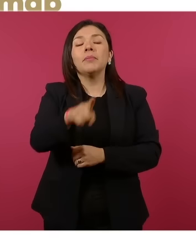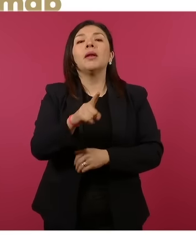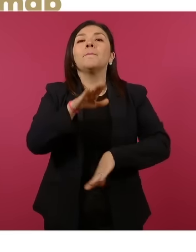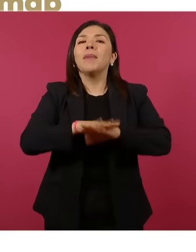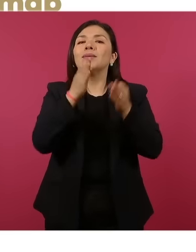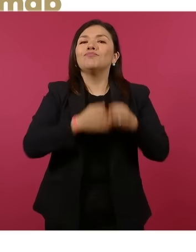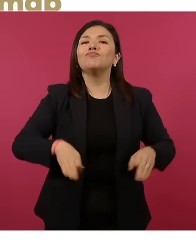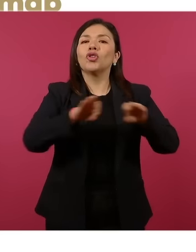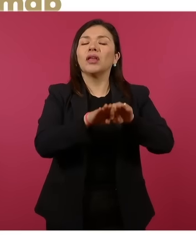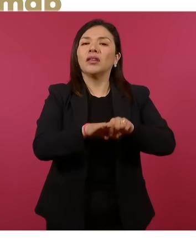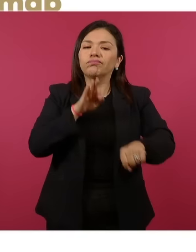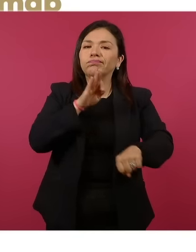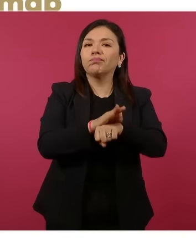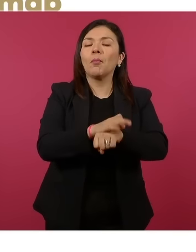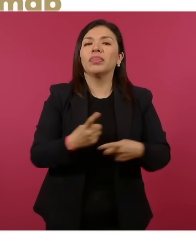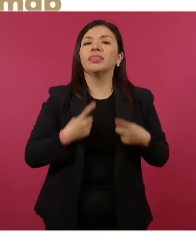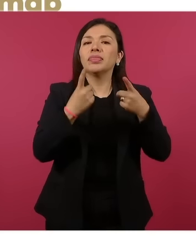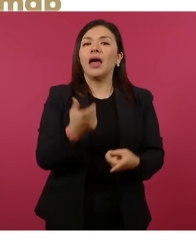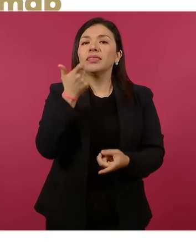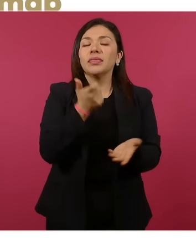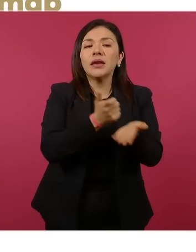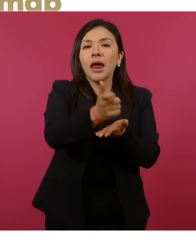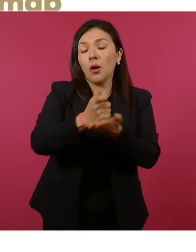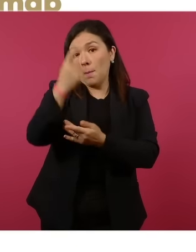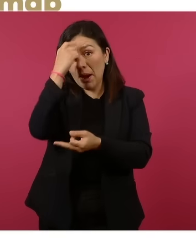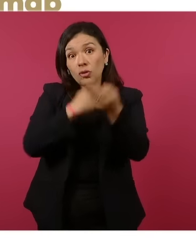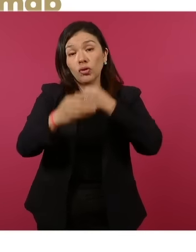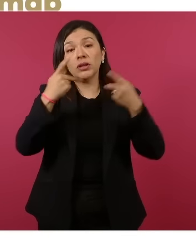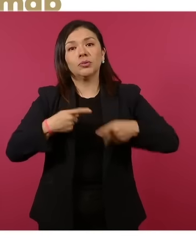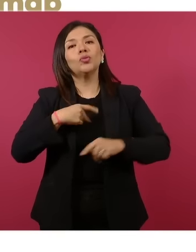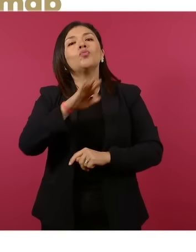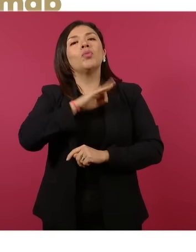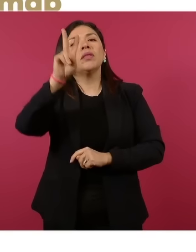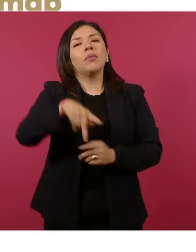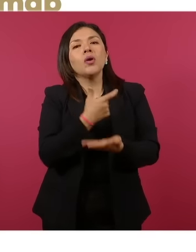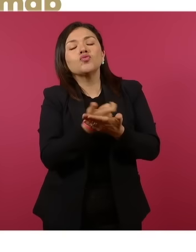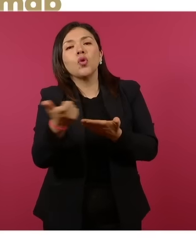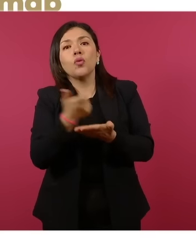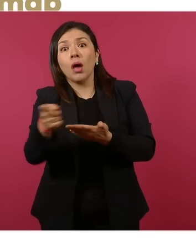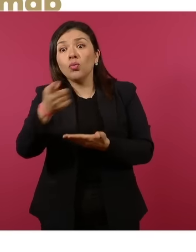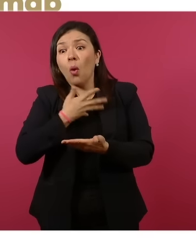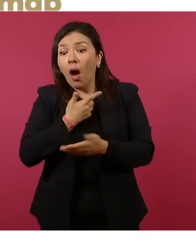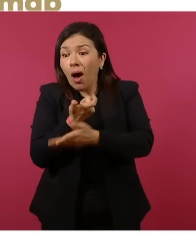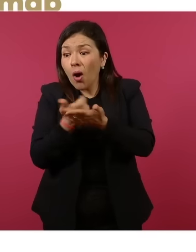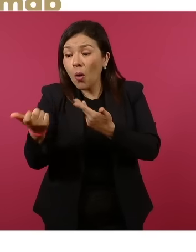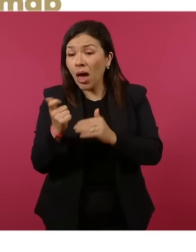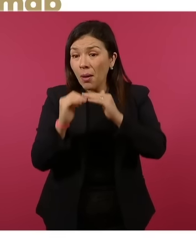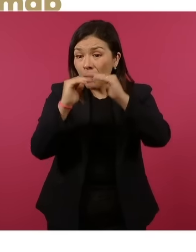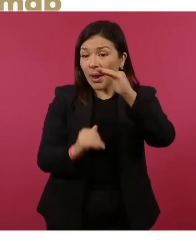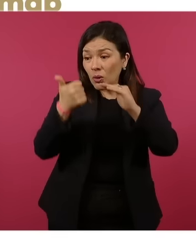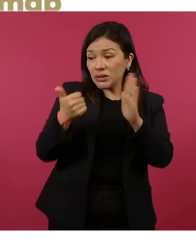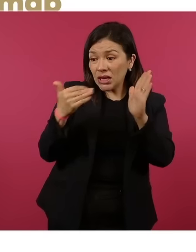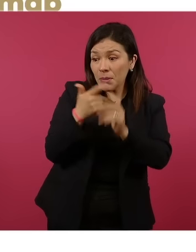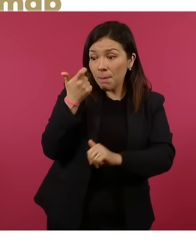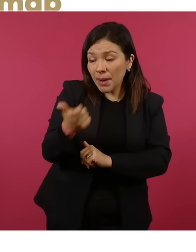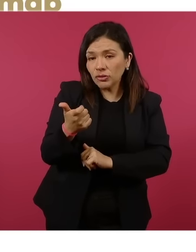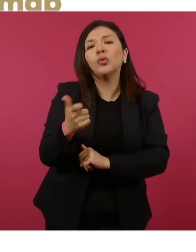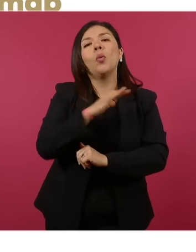que garantiza que todos los trabajadores puedan recibir. Si tienen una pensión inferior de 16,777 pesos,